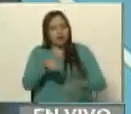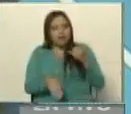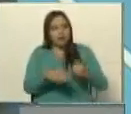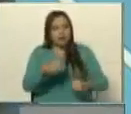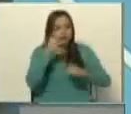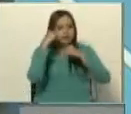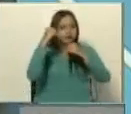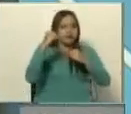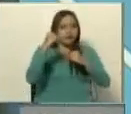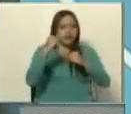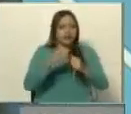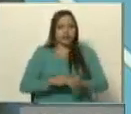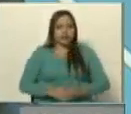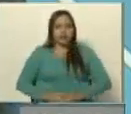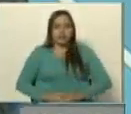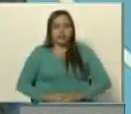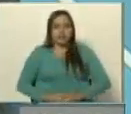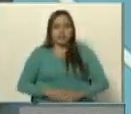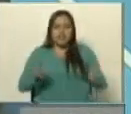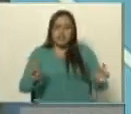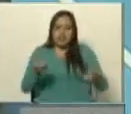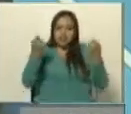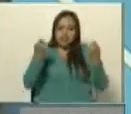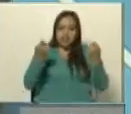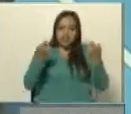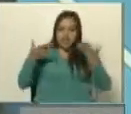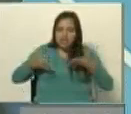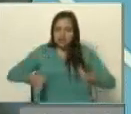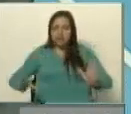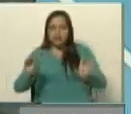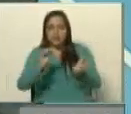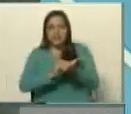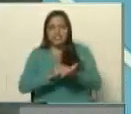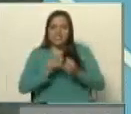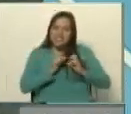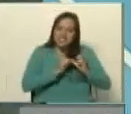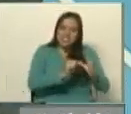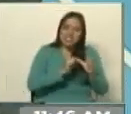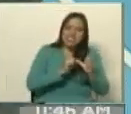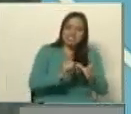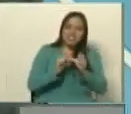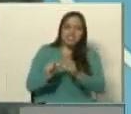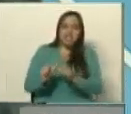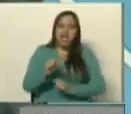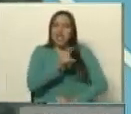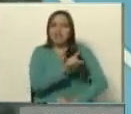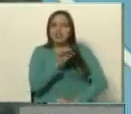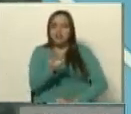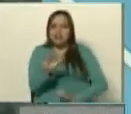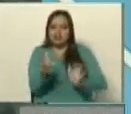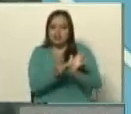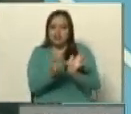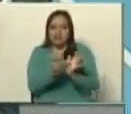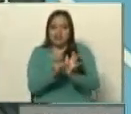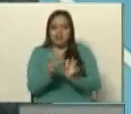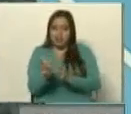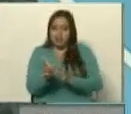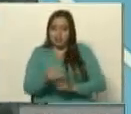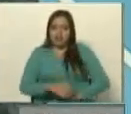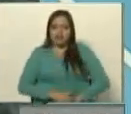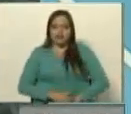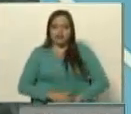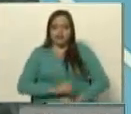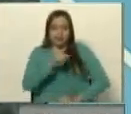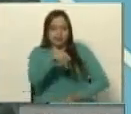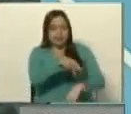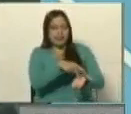llega a su 13, el rescate, el renacimiento, la resistencia. La presencia acá de casi